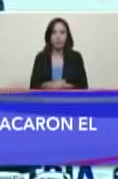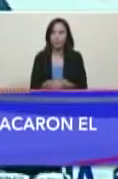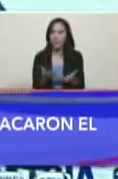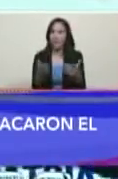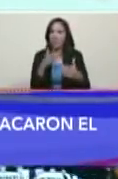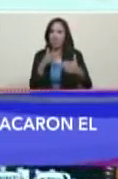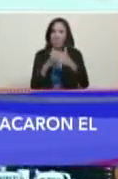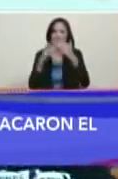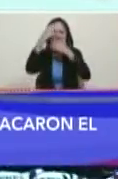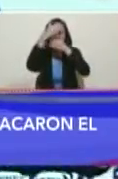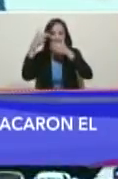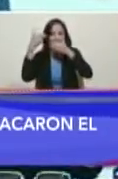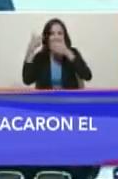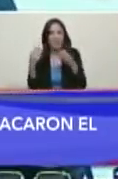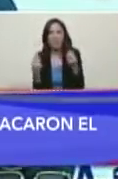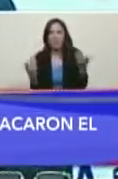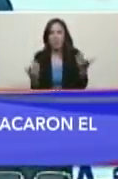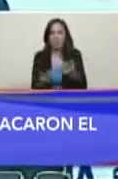¿Terroristas? ¿Cómo se pueden llamar?